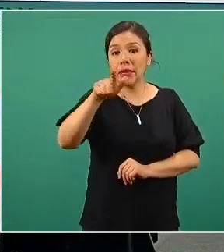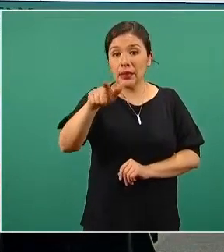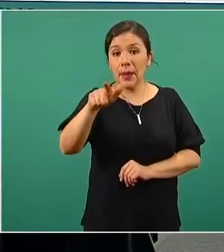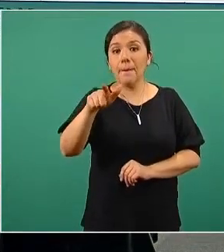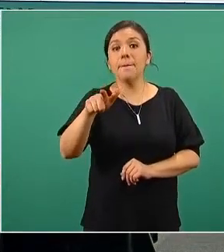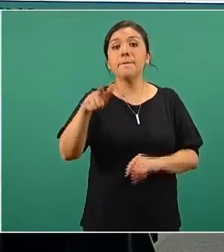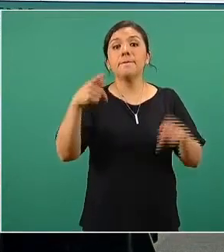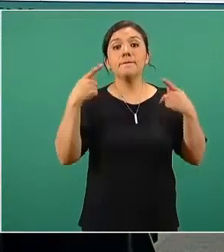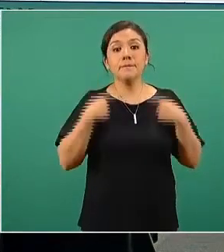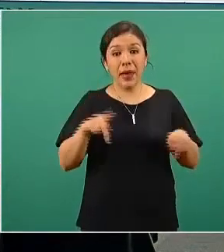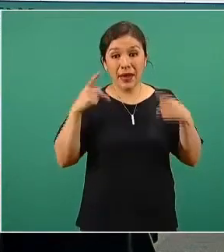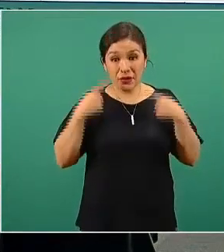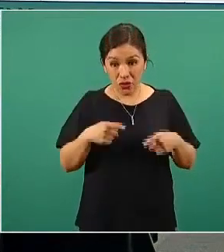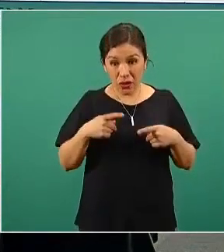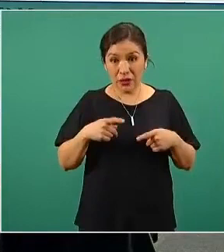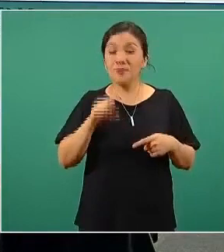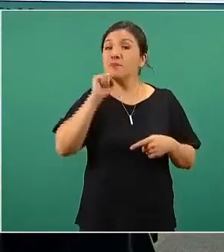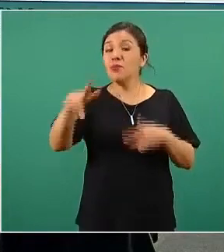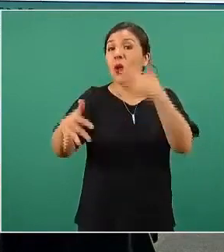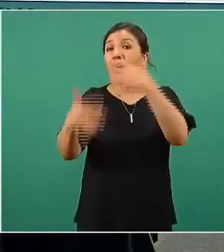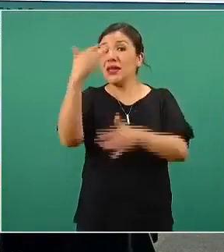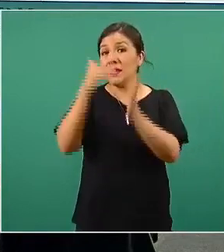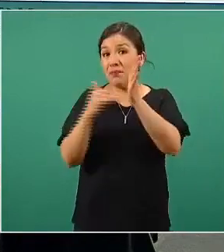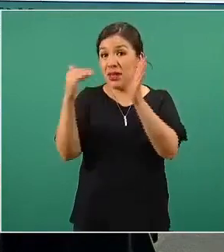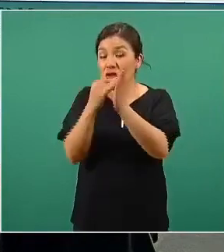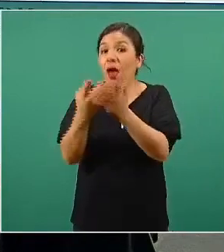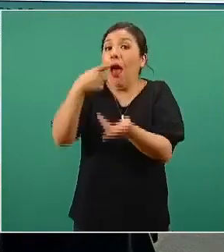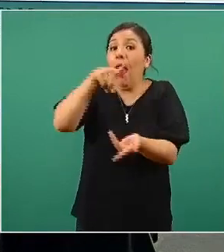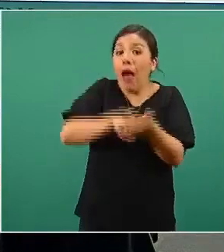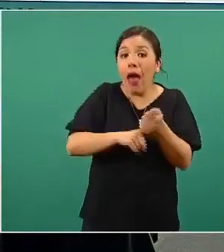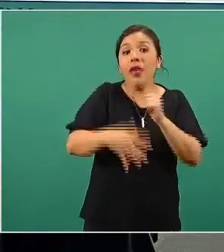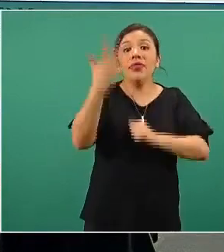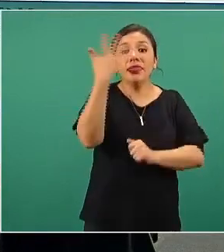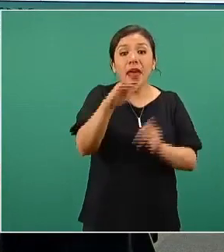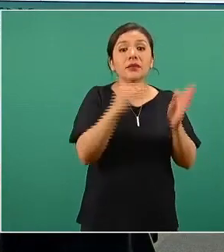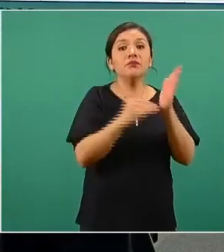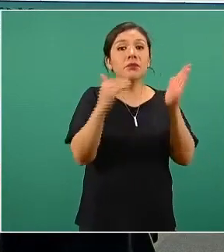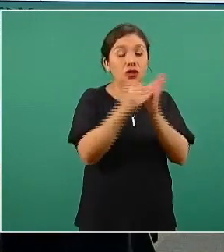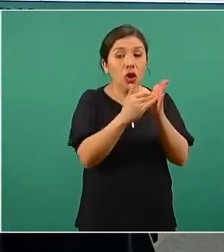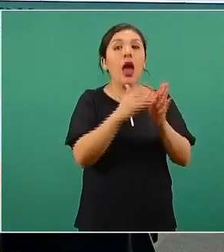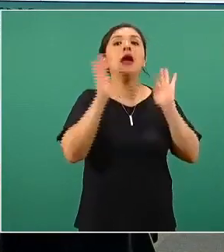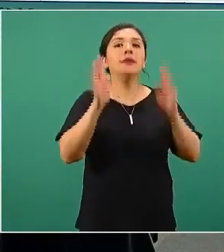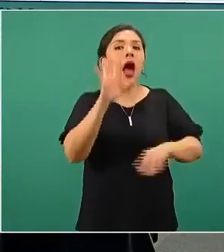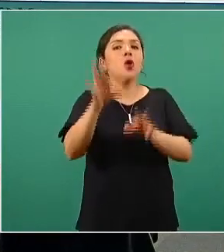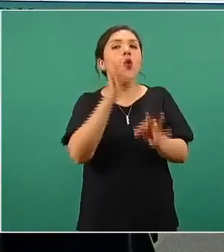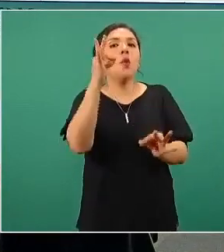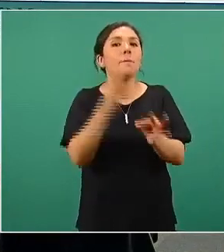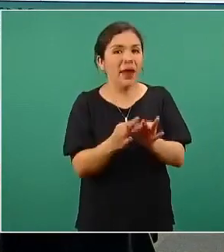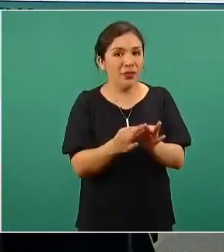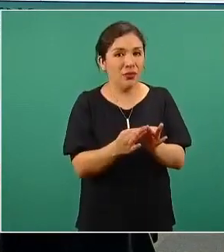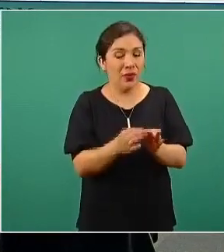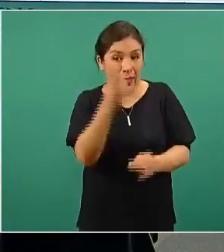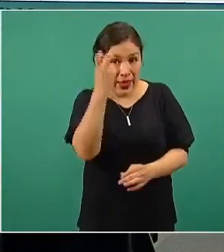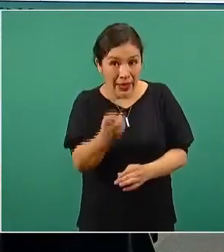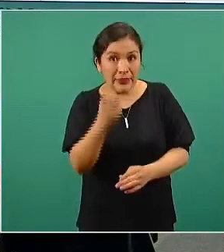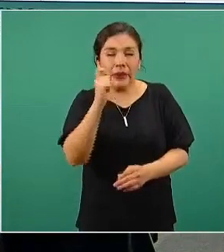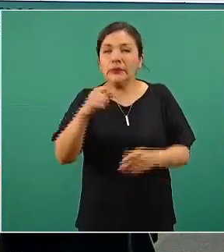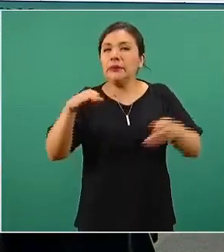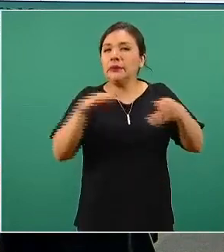10.838.217 de esas 15 millones ya tienen el esquema completo. Y eso representa